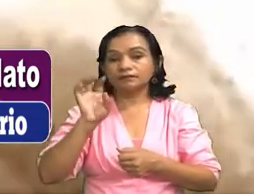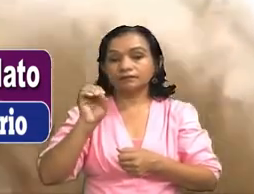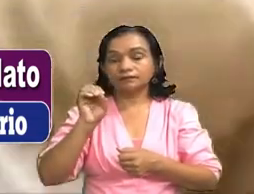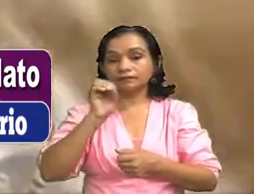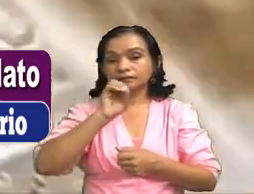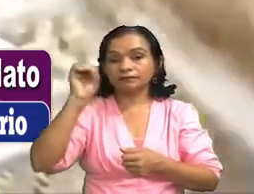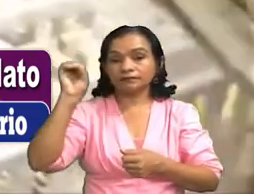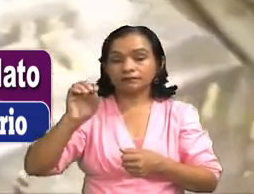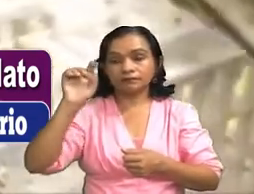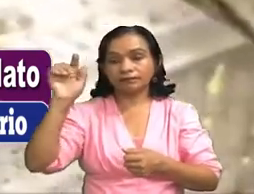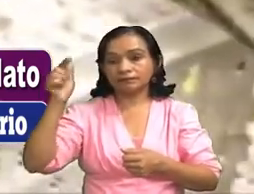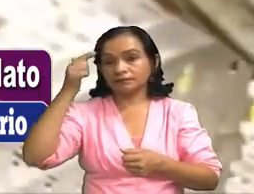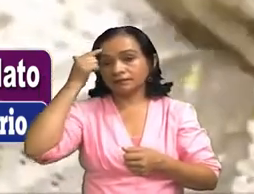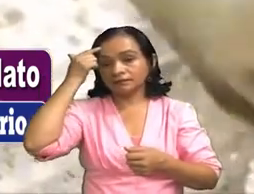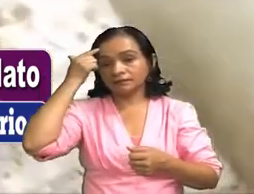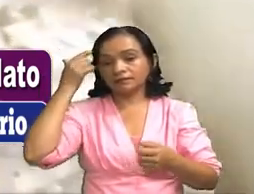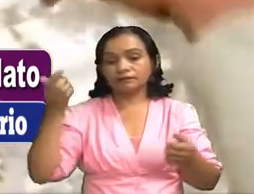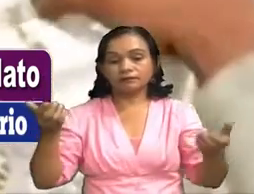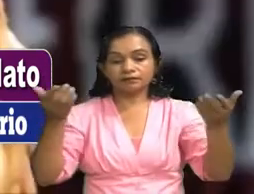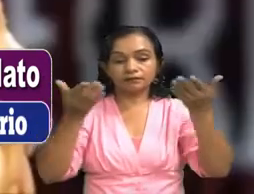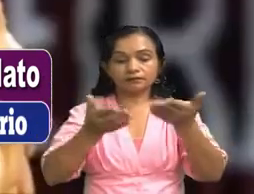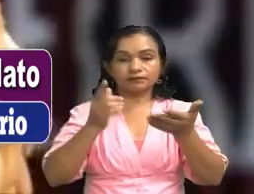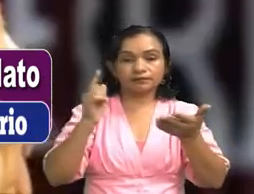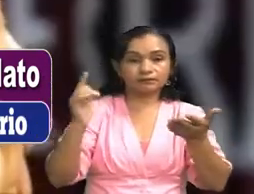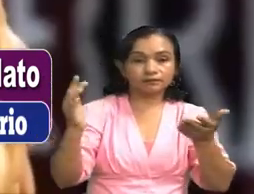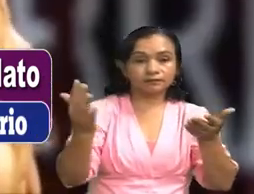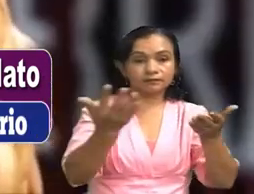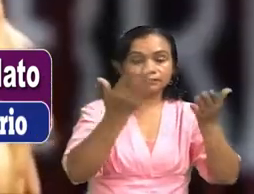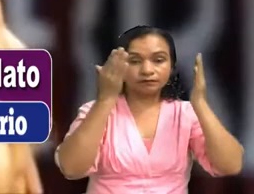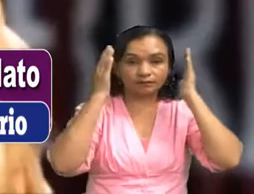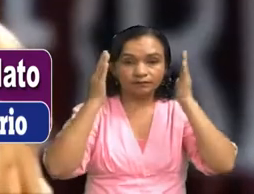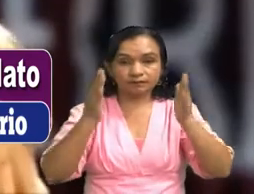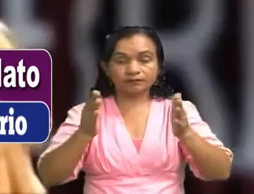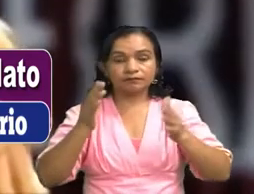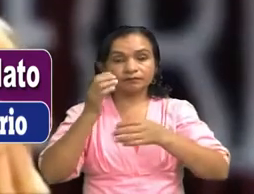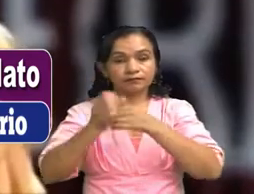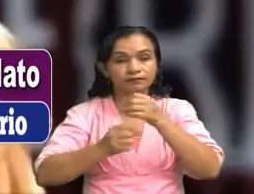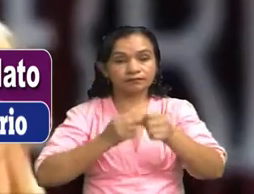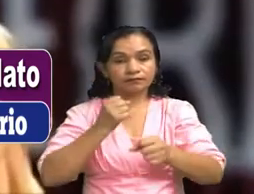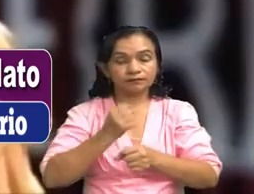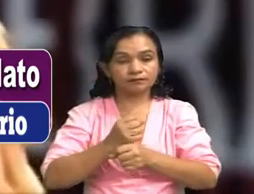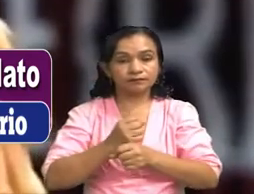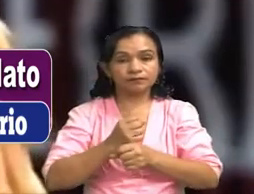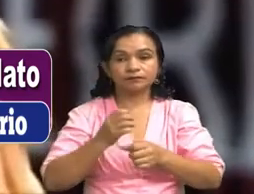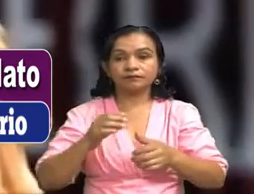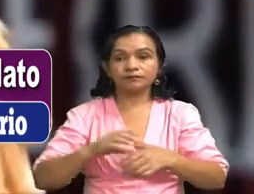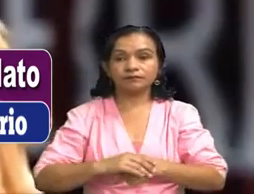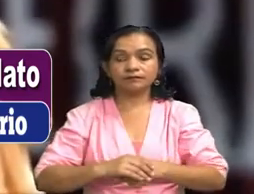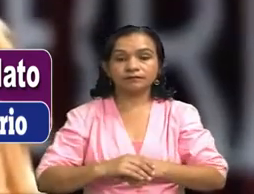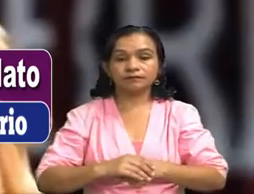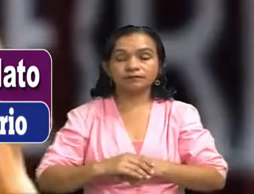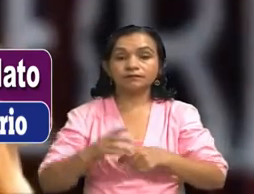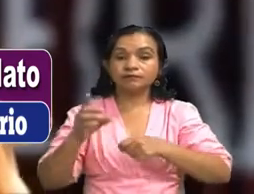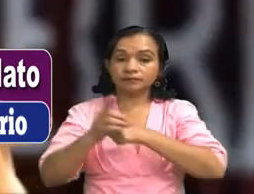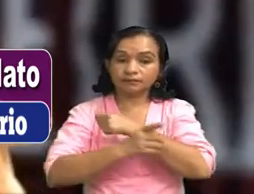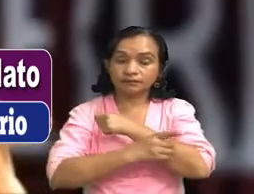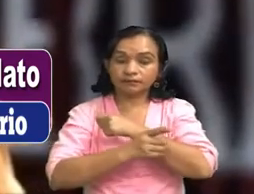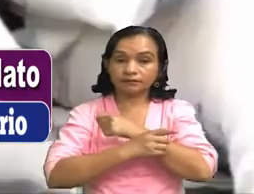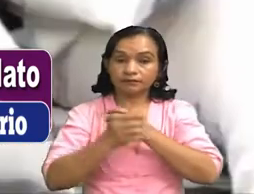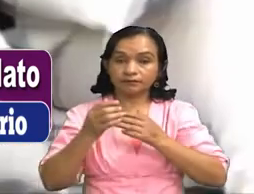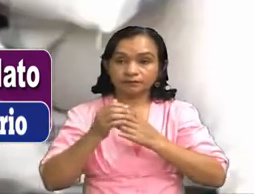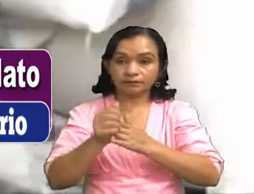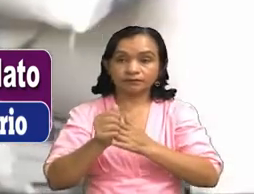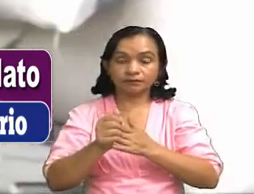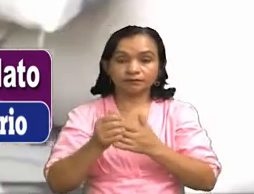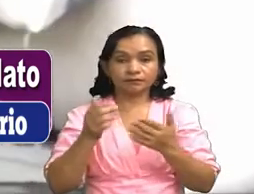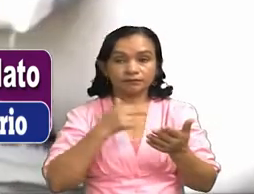40% para poder hacer los centros de acopio y todo eso. Eso lo hizo en el periodo del jefe, el comandante. No es que